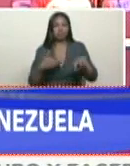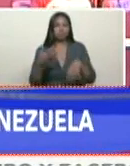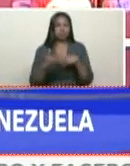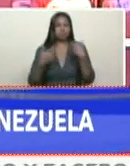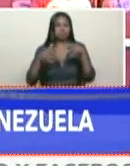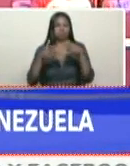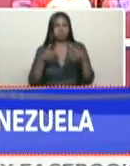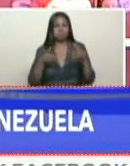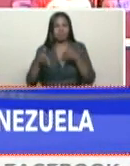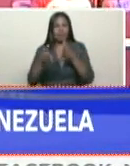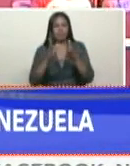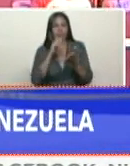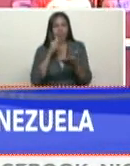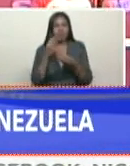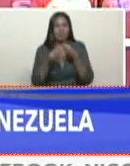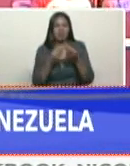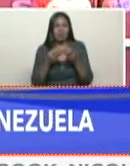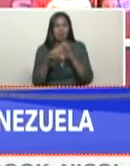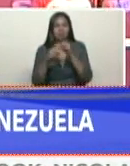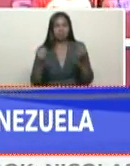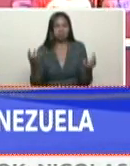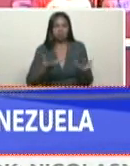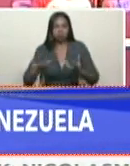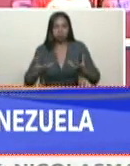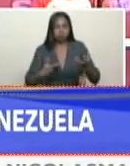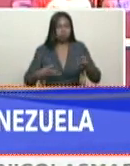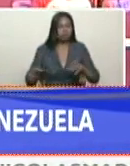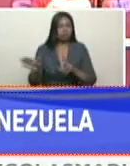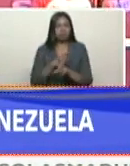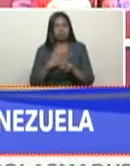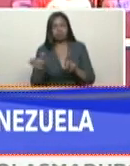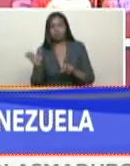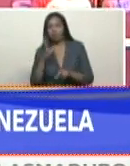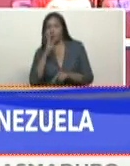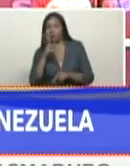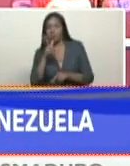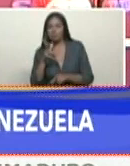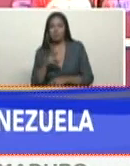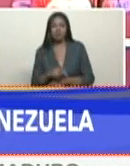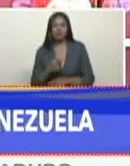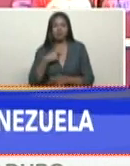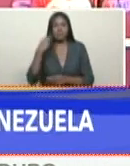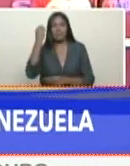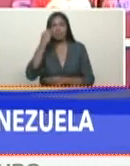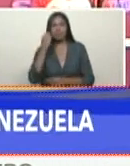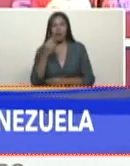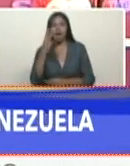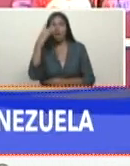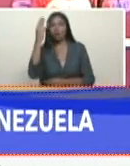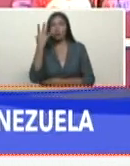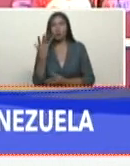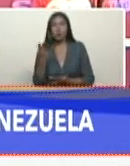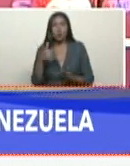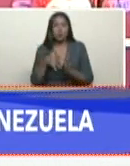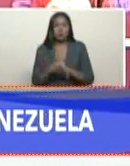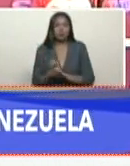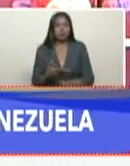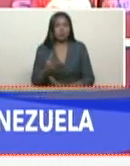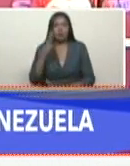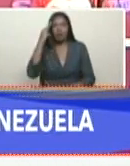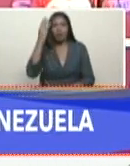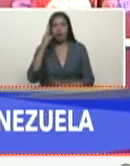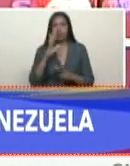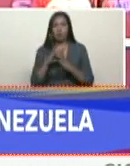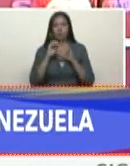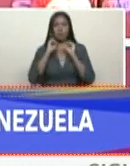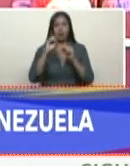circulación, en medio de la violencia. Y mucha gente pensaba, ay Dios mío, ¿qué va a pasar? Ay Dios mío, van a